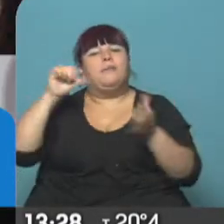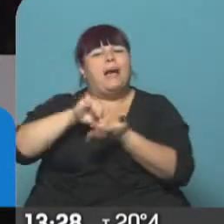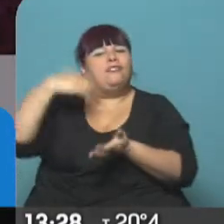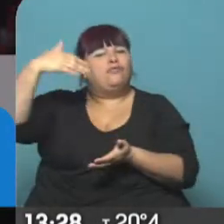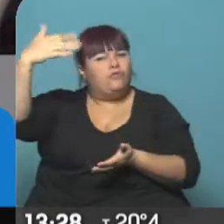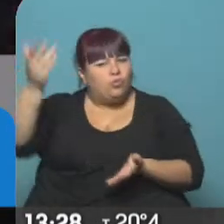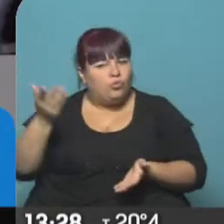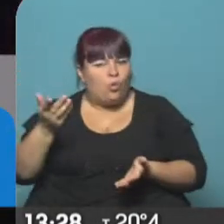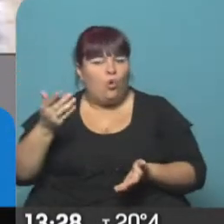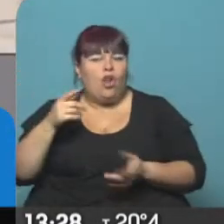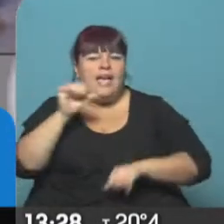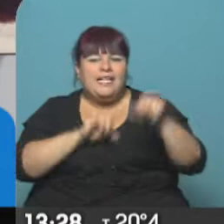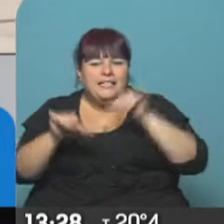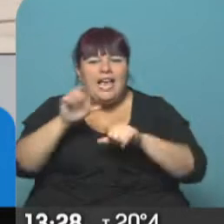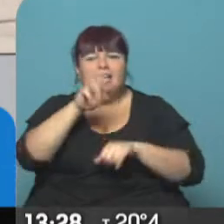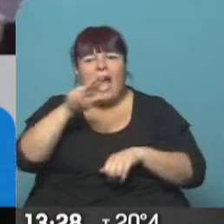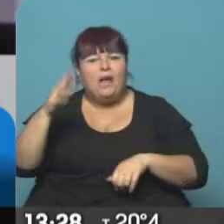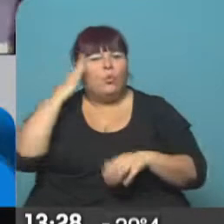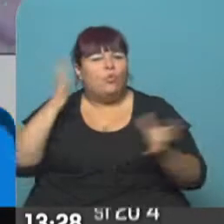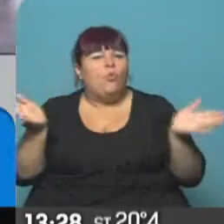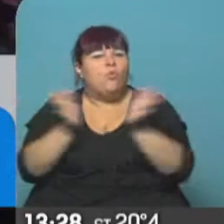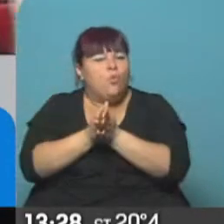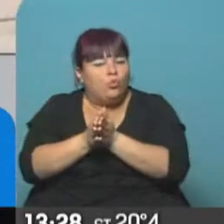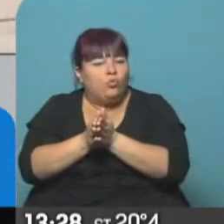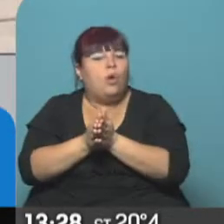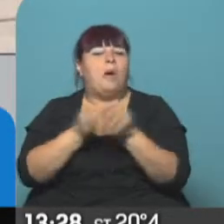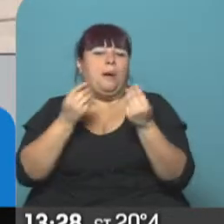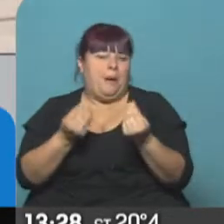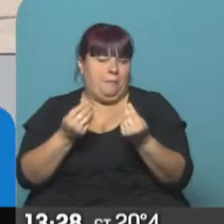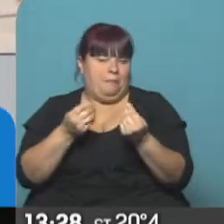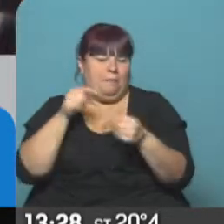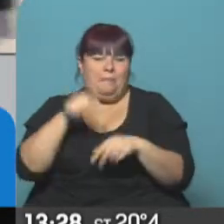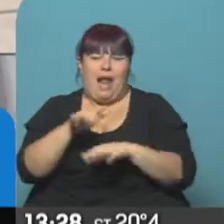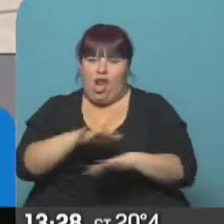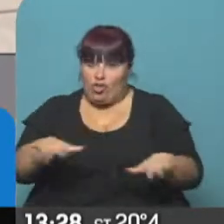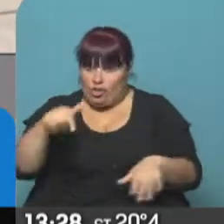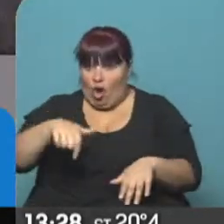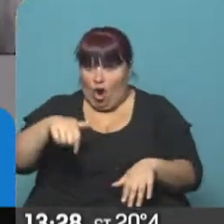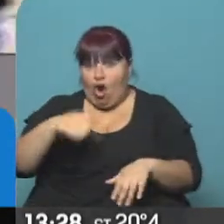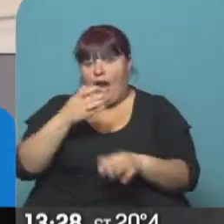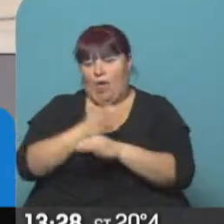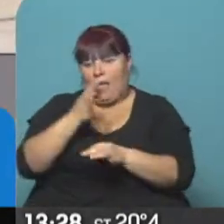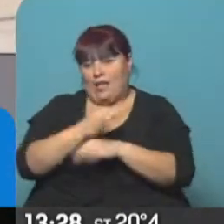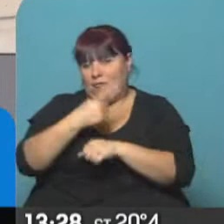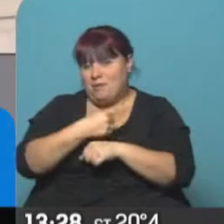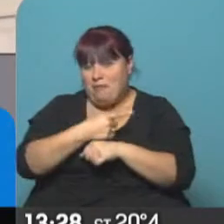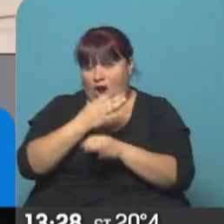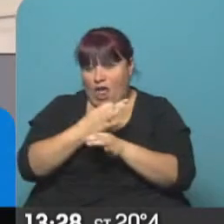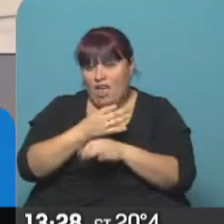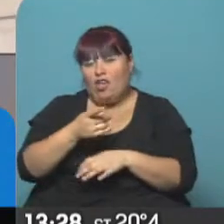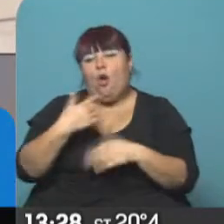en el que la ciencia el arte y la cultura confluyen para que estos chicos que están hoy en la educación primaria